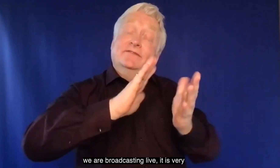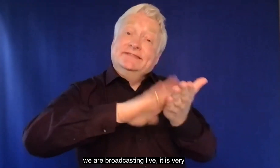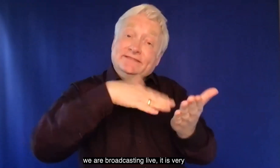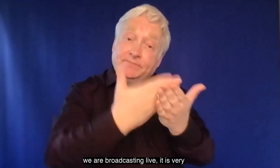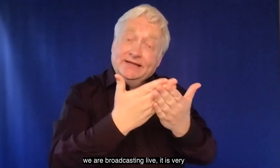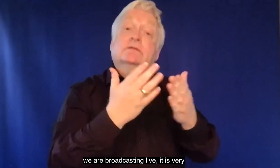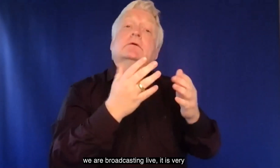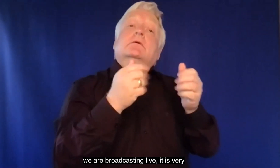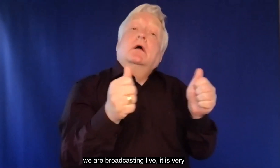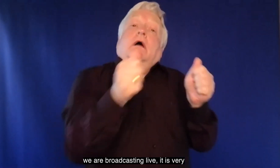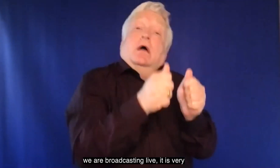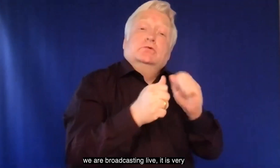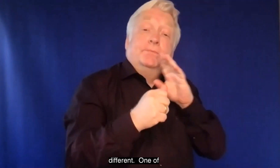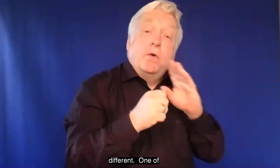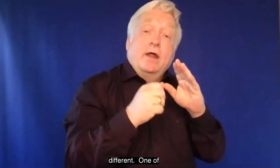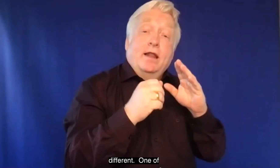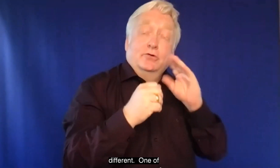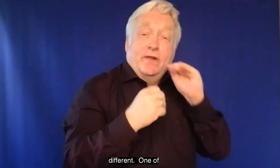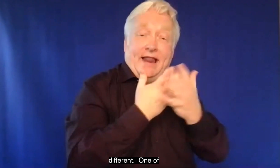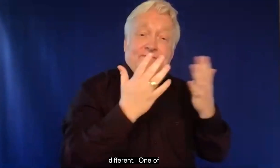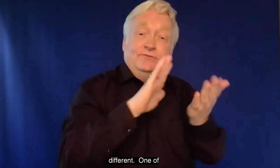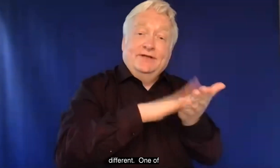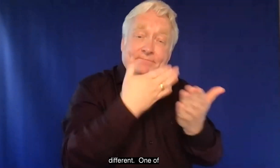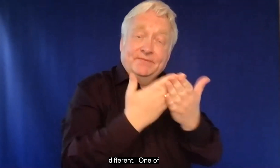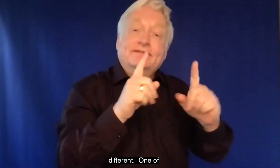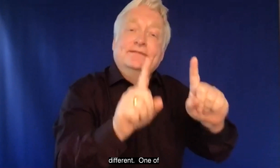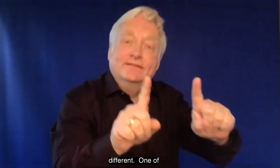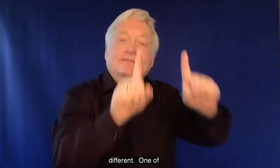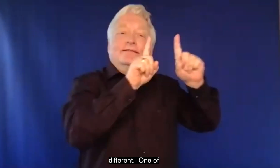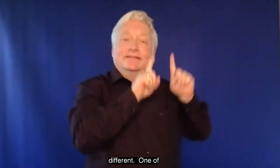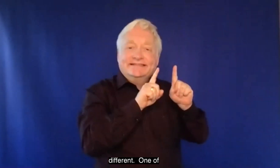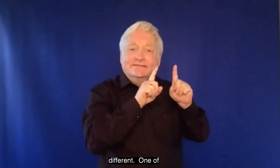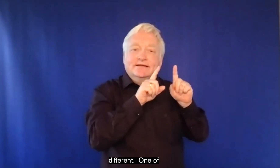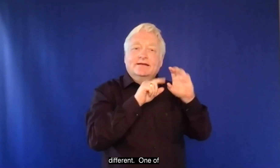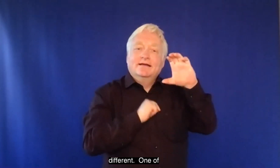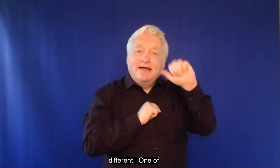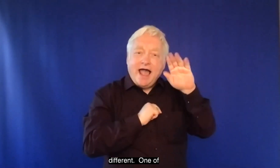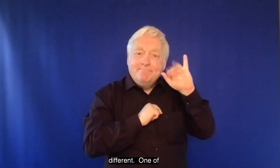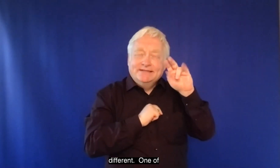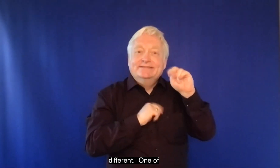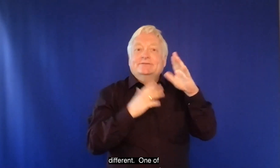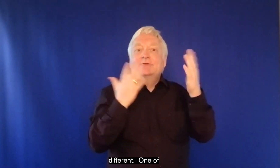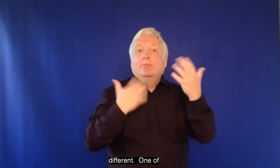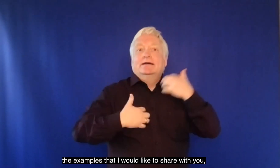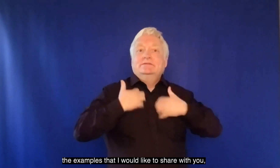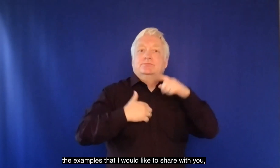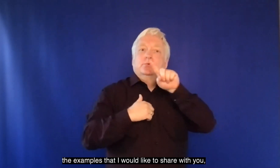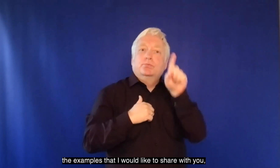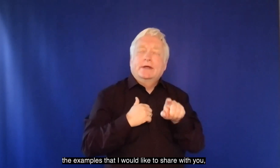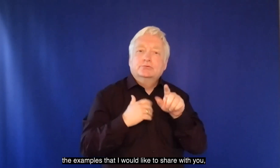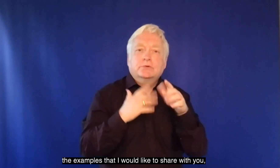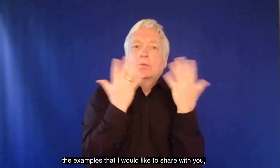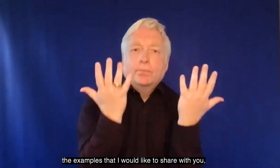Uno de los ejemplos claros y uno de los proyectos bastante pioneros es en Brasil. Tenemos intérpretes